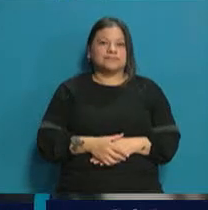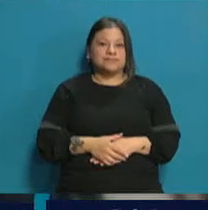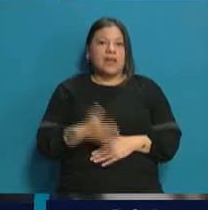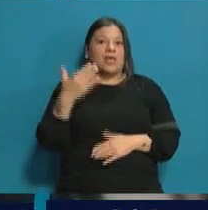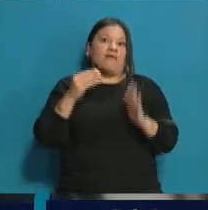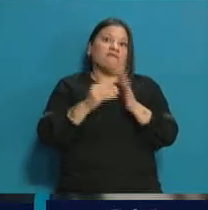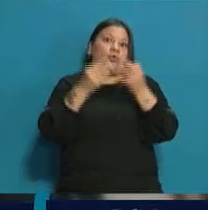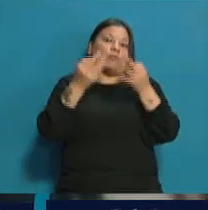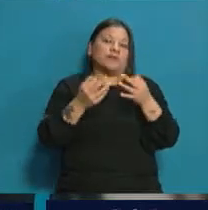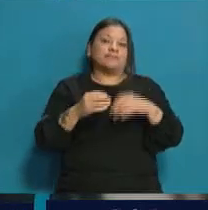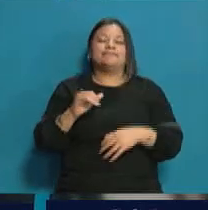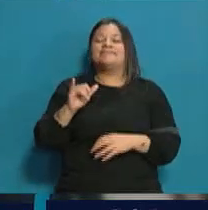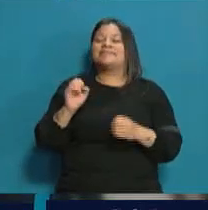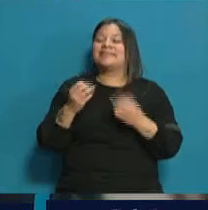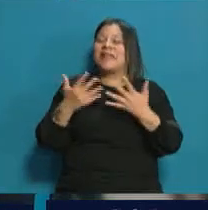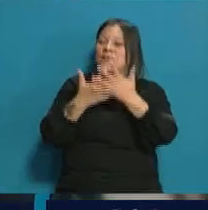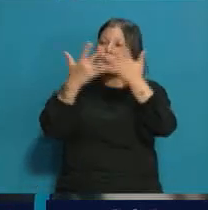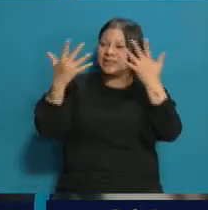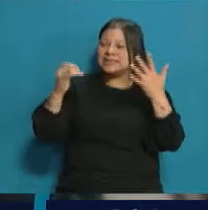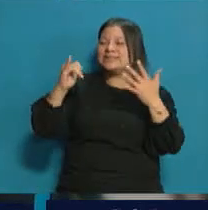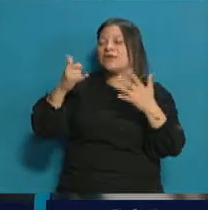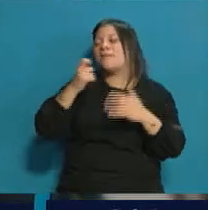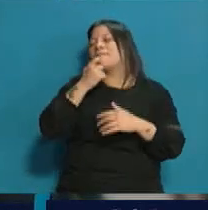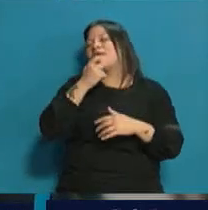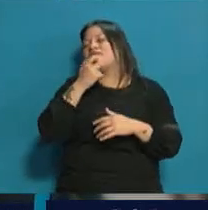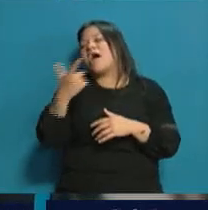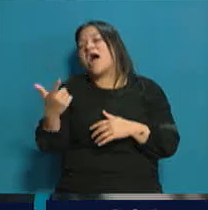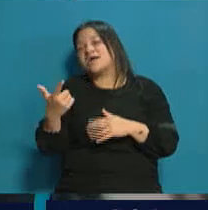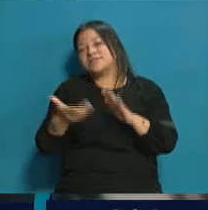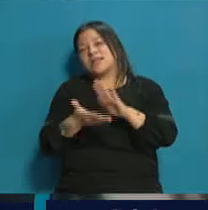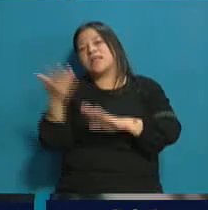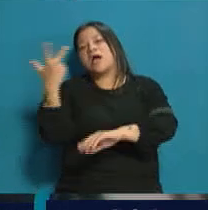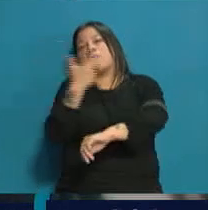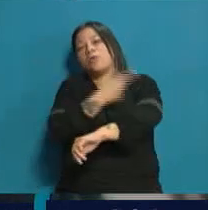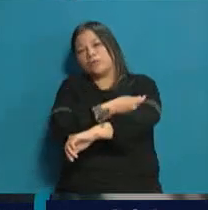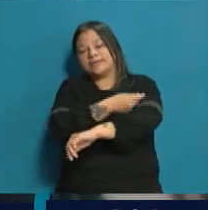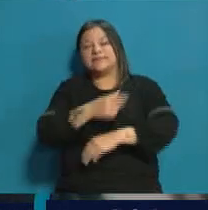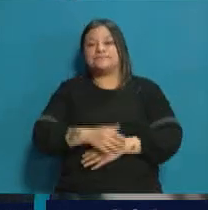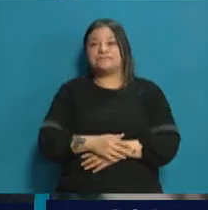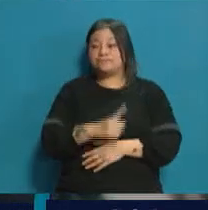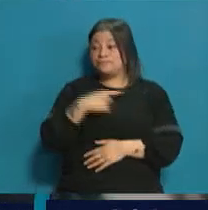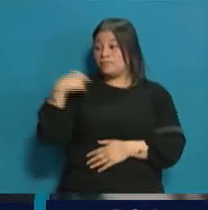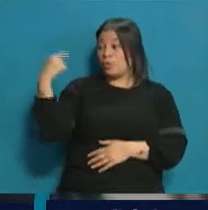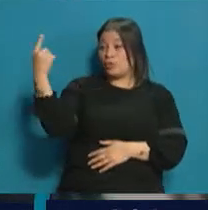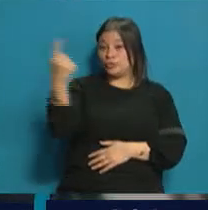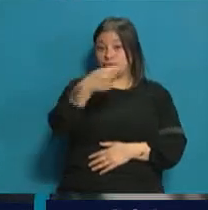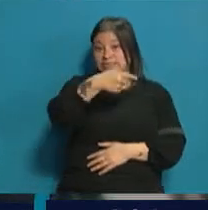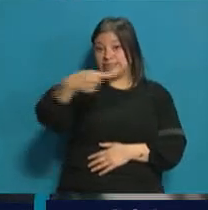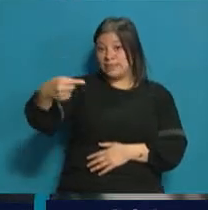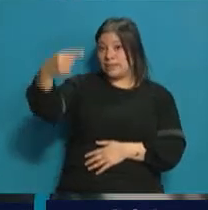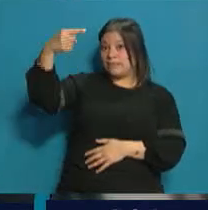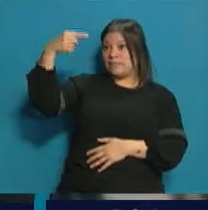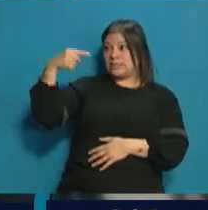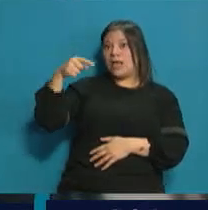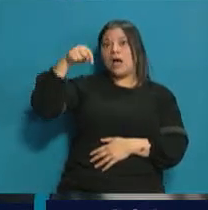había que cumplir, Roxy. Sí, ¿qué tal? Buen día. Se ha simplificado en cuanto al esquema de vacunación. Nosotros la semana pasada hablábamos de un aumento